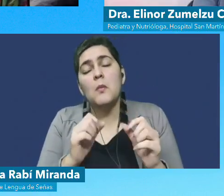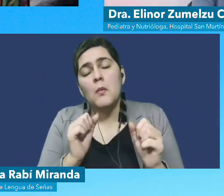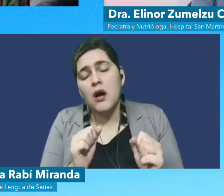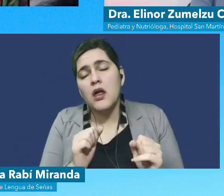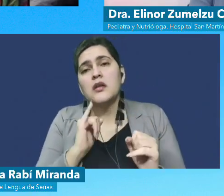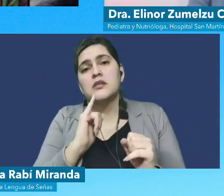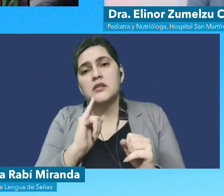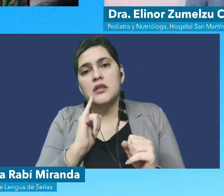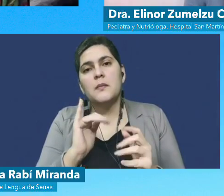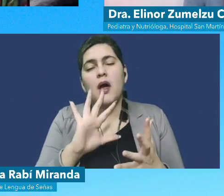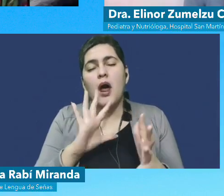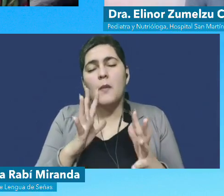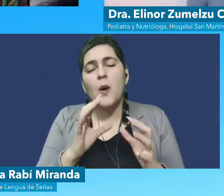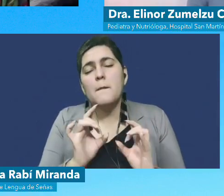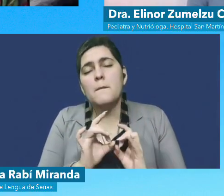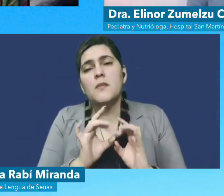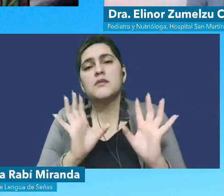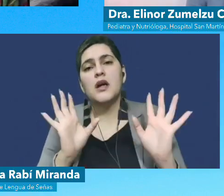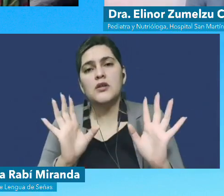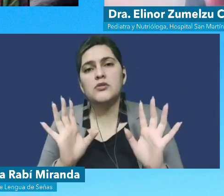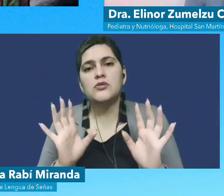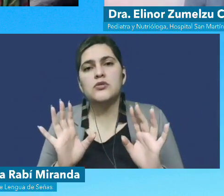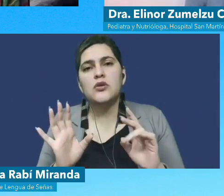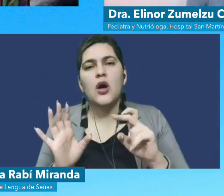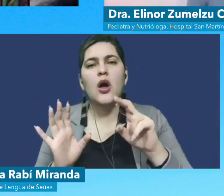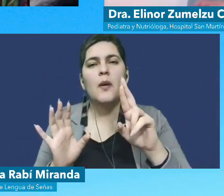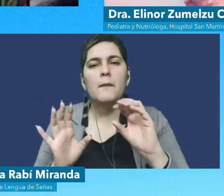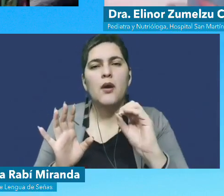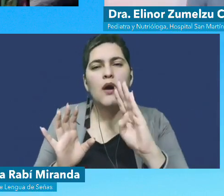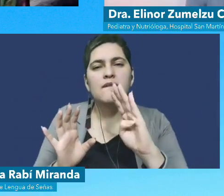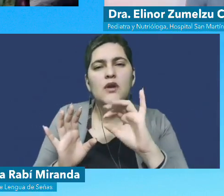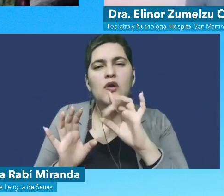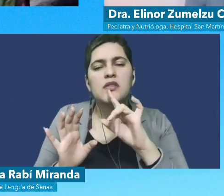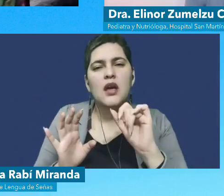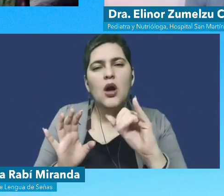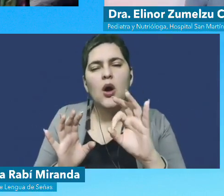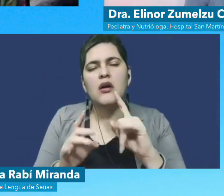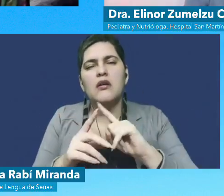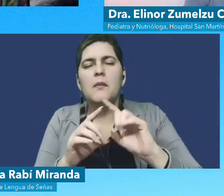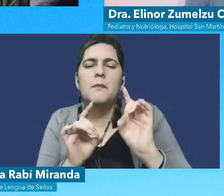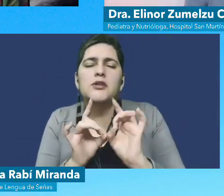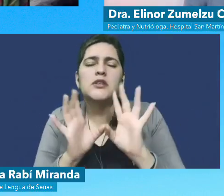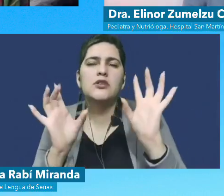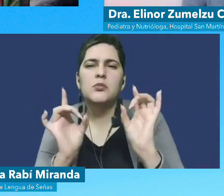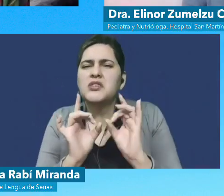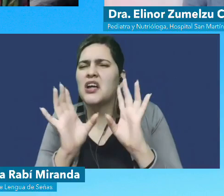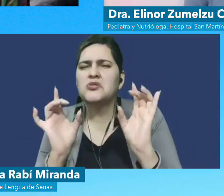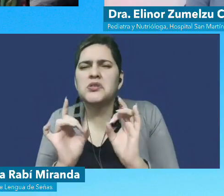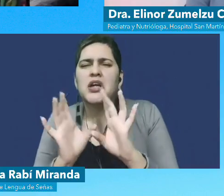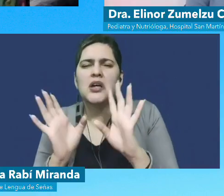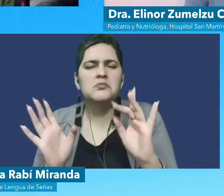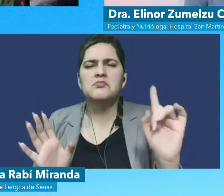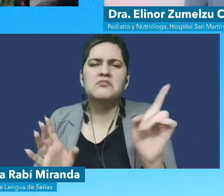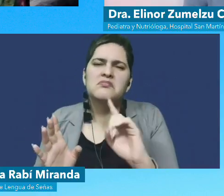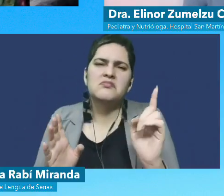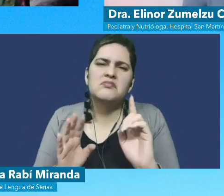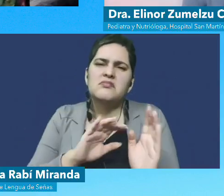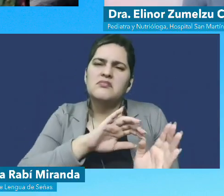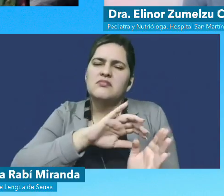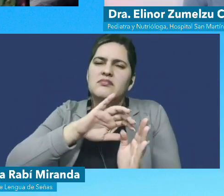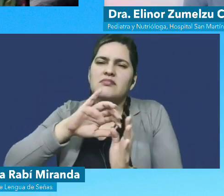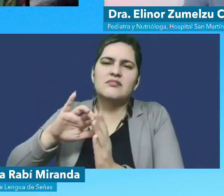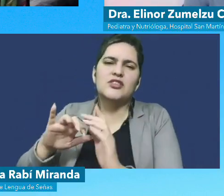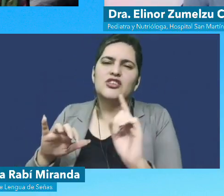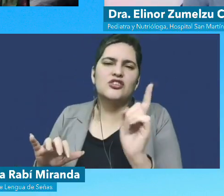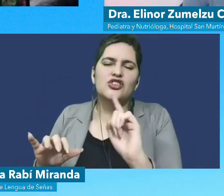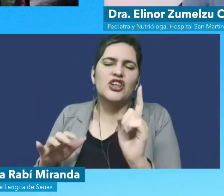si acaso, prebióticos por si acaso, tratamiento contra la cándida por si acaso, y no era lo que se